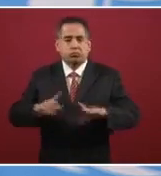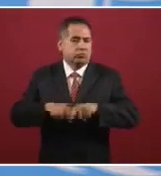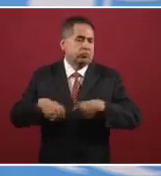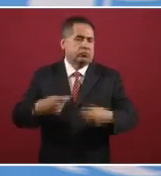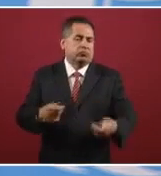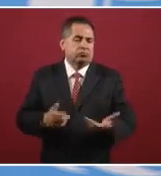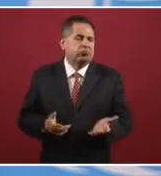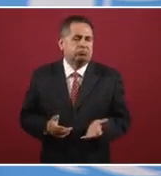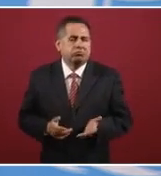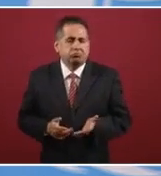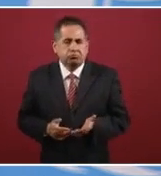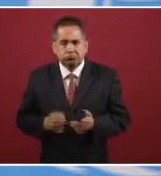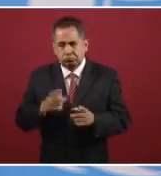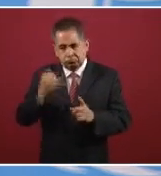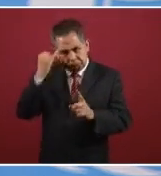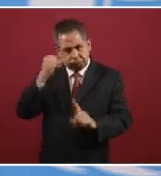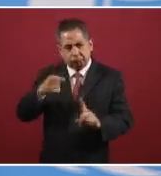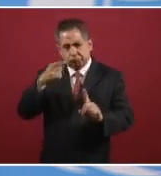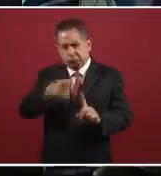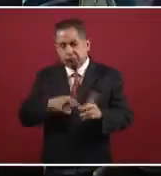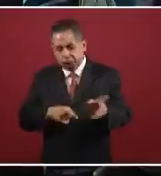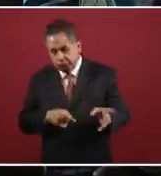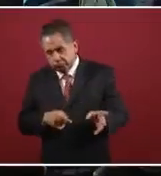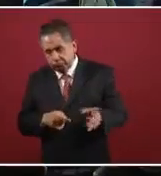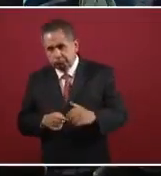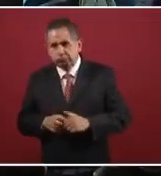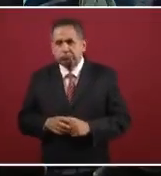Entonces, ese es el tema,